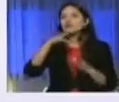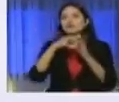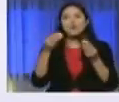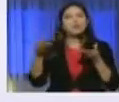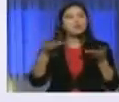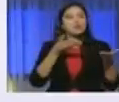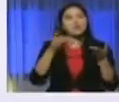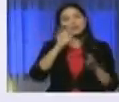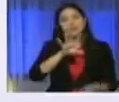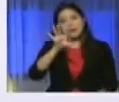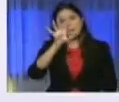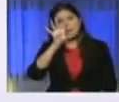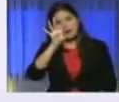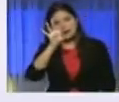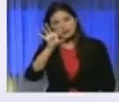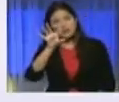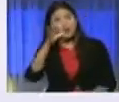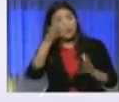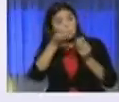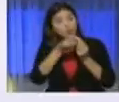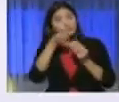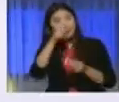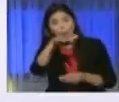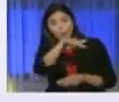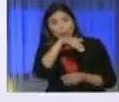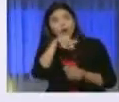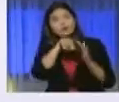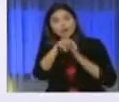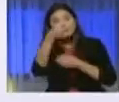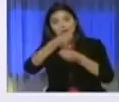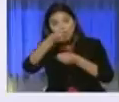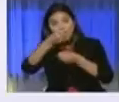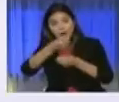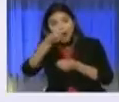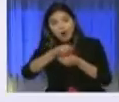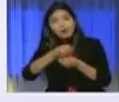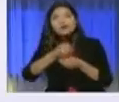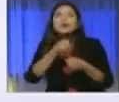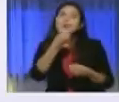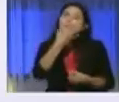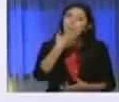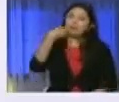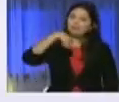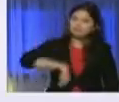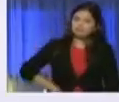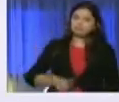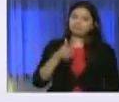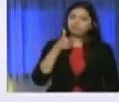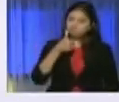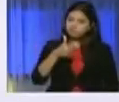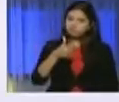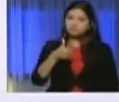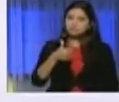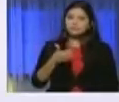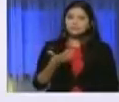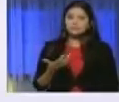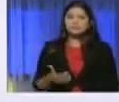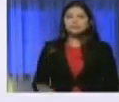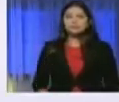servicios del país, con un pueblo con acceso al trabajo y con un buen salario, para que un momento